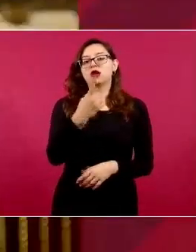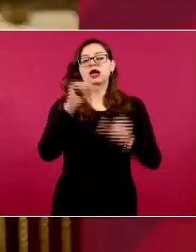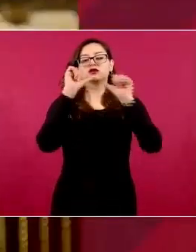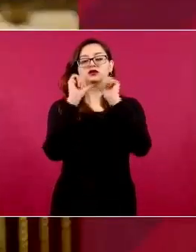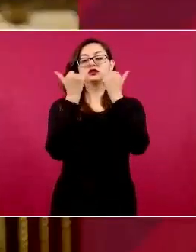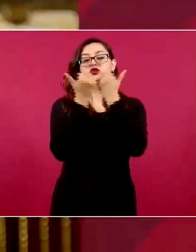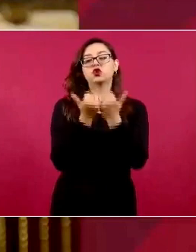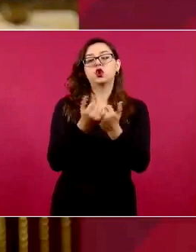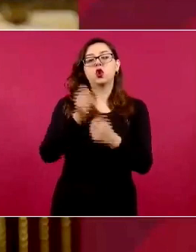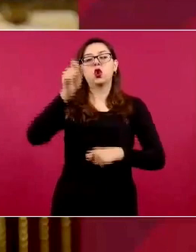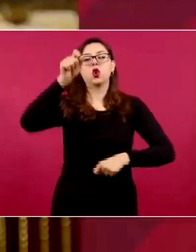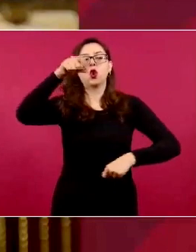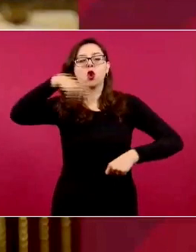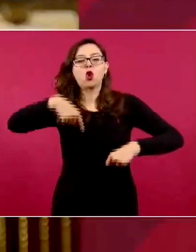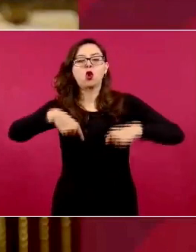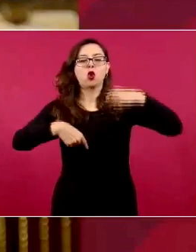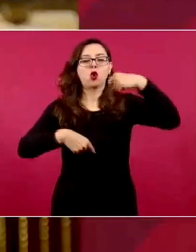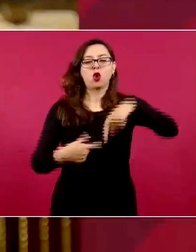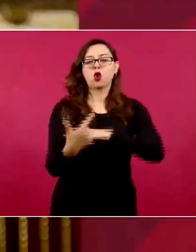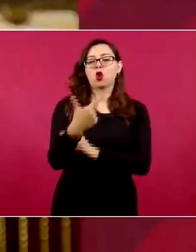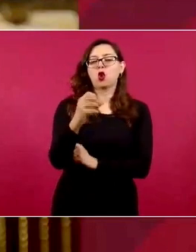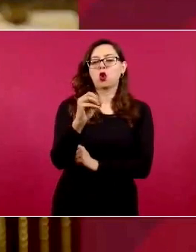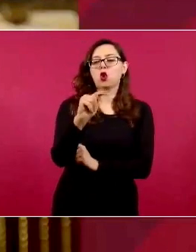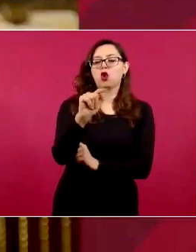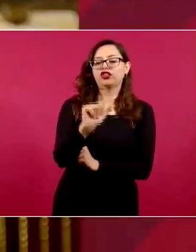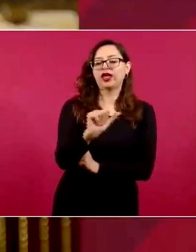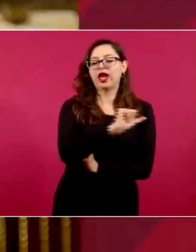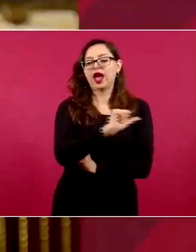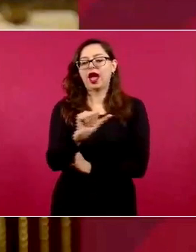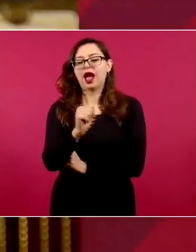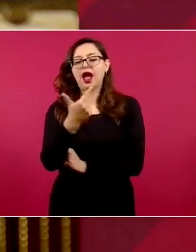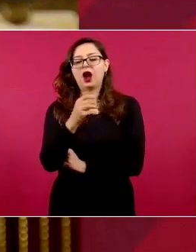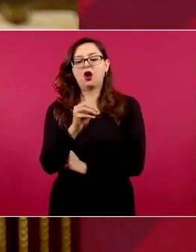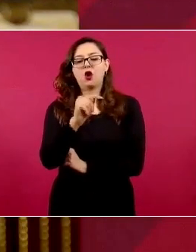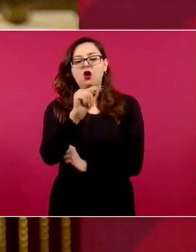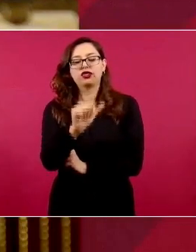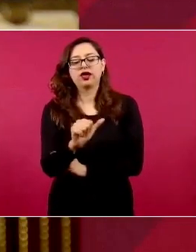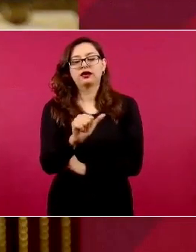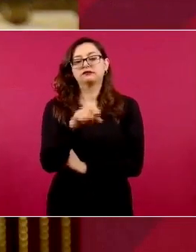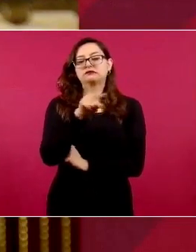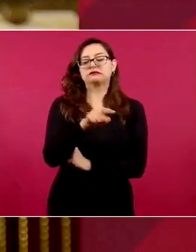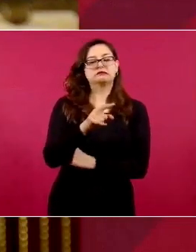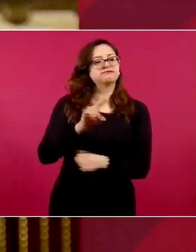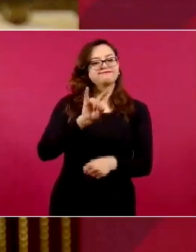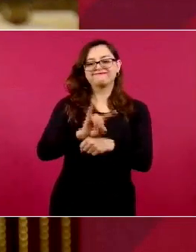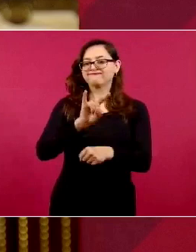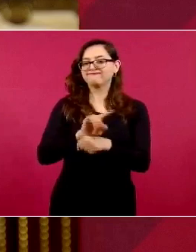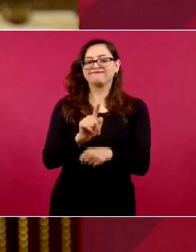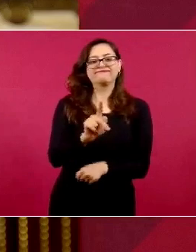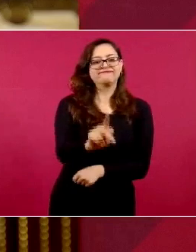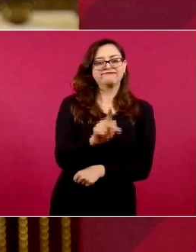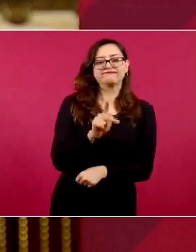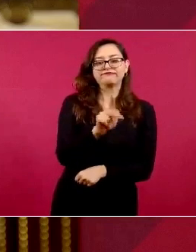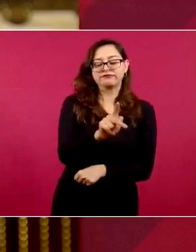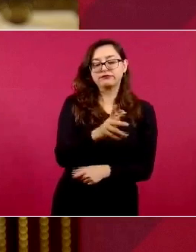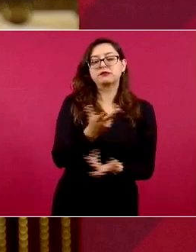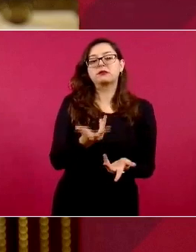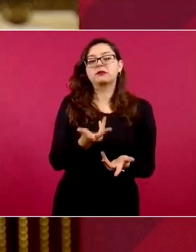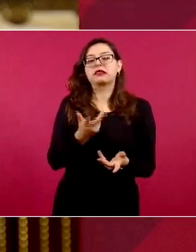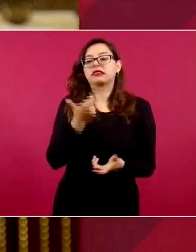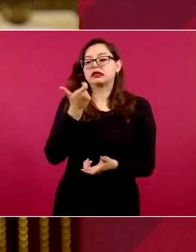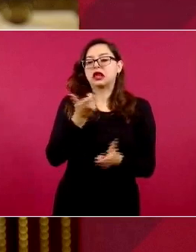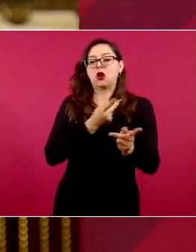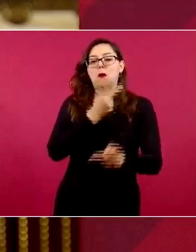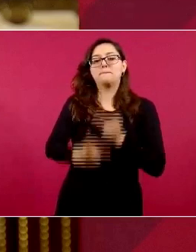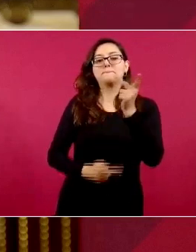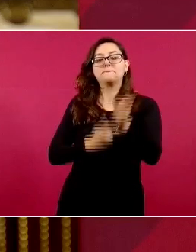lugares, que una vez que entregan el dinero prácticamente es un calvario para las víctimas